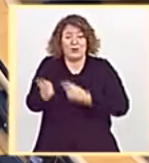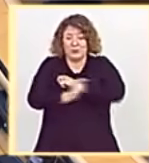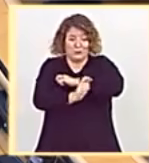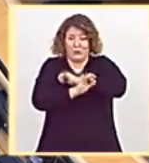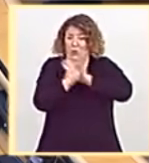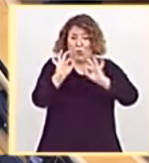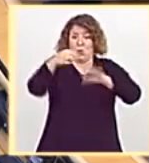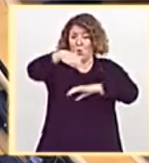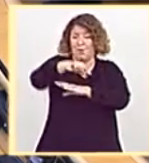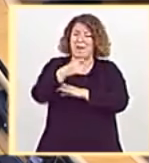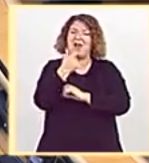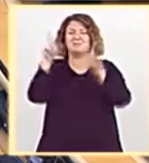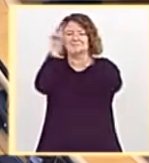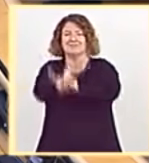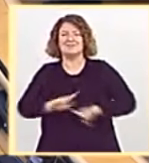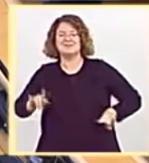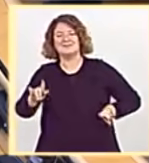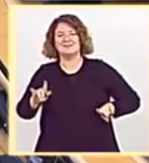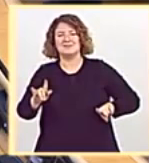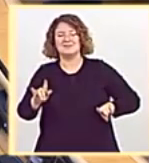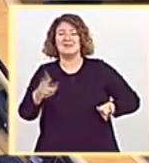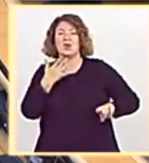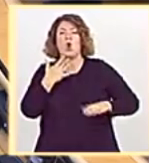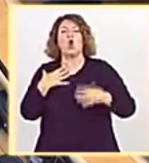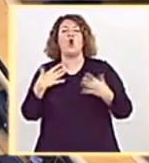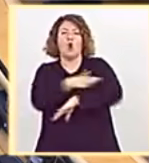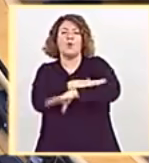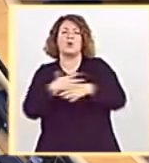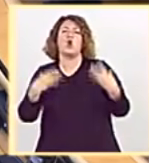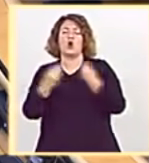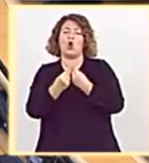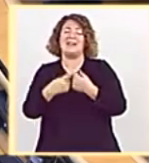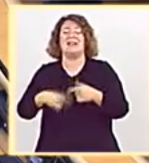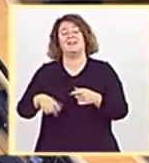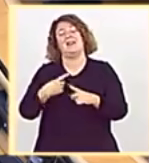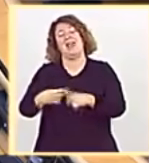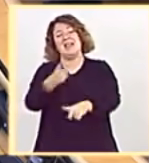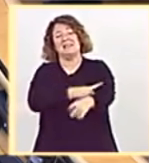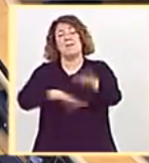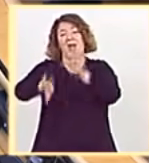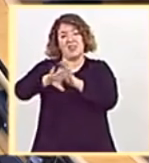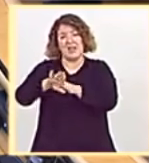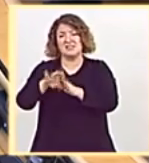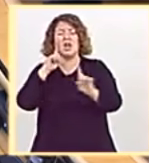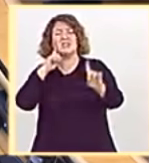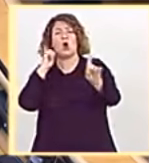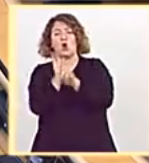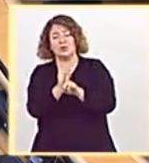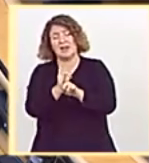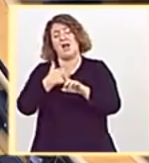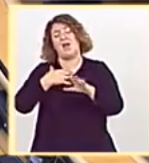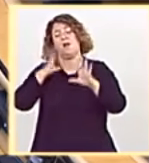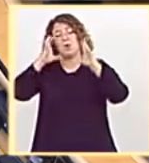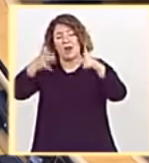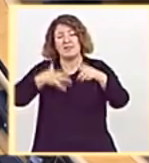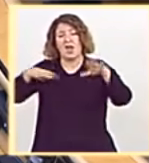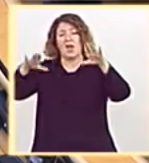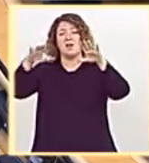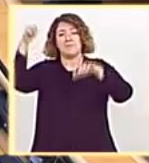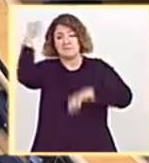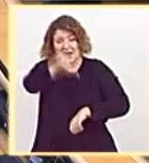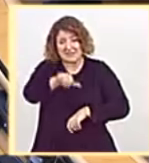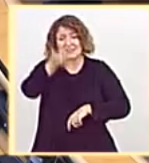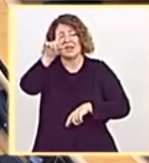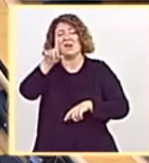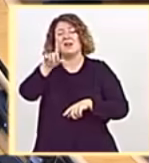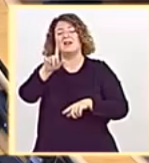ustedes tienen para blanquear que ustedes gobiernan con una extrema derecha que niega la violencia machista y que niega las desigualdades estructurales. Si quieren ustedes luchar